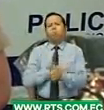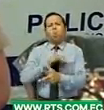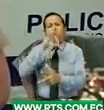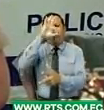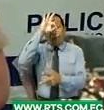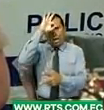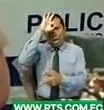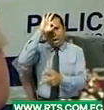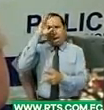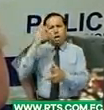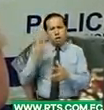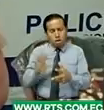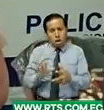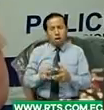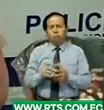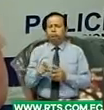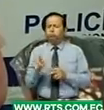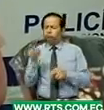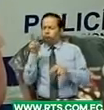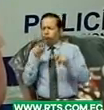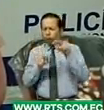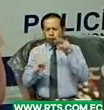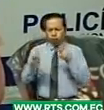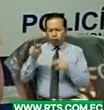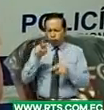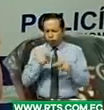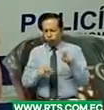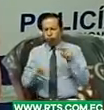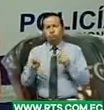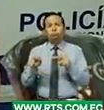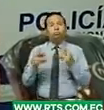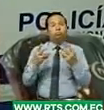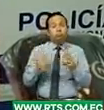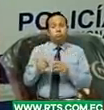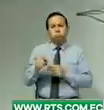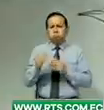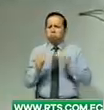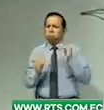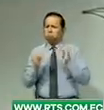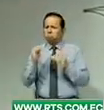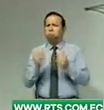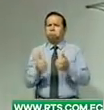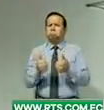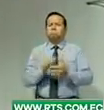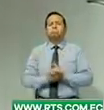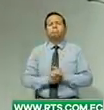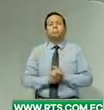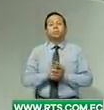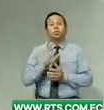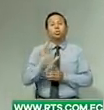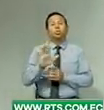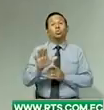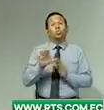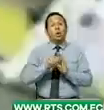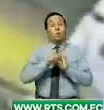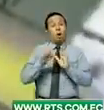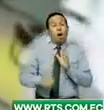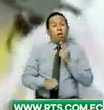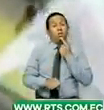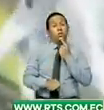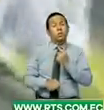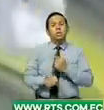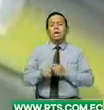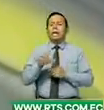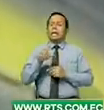recibió los primeros auxilios y atendido médicamente. Se encuentra estable. La defensa del detenido buscará probar que tiene